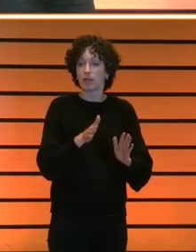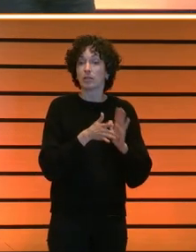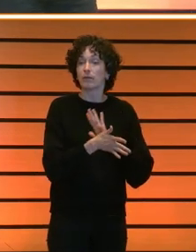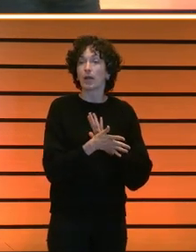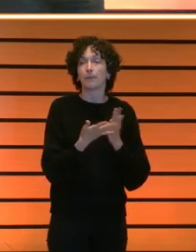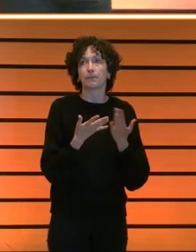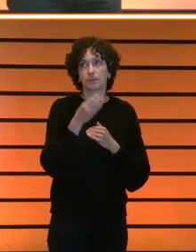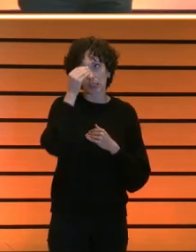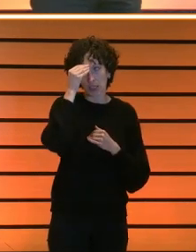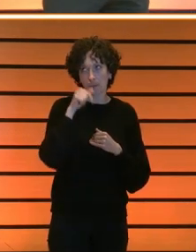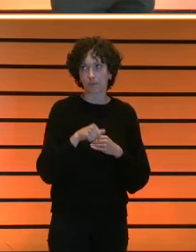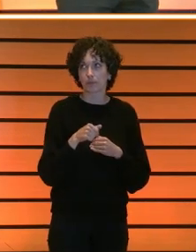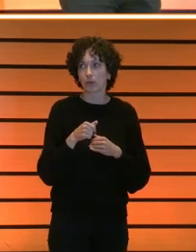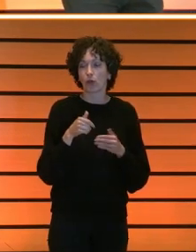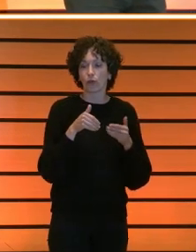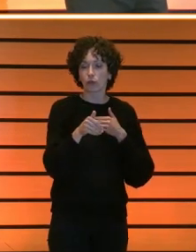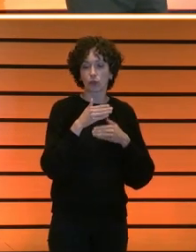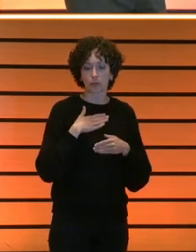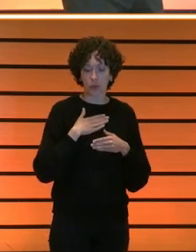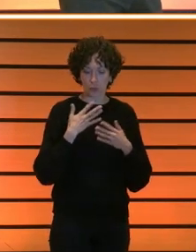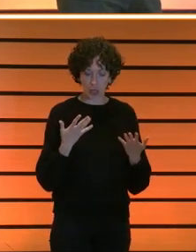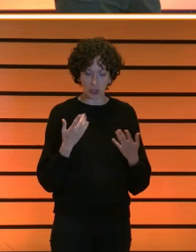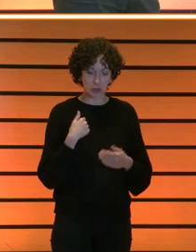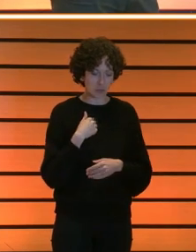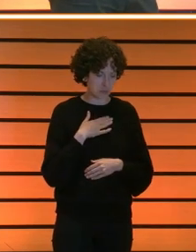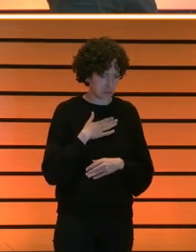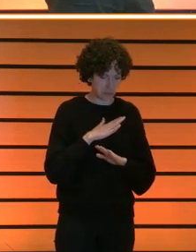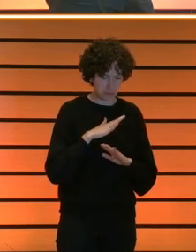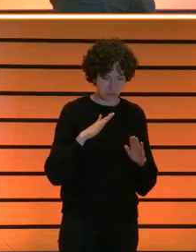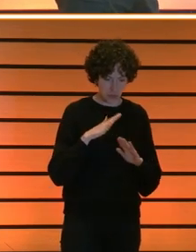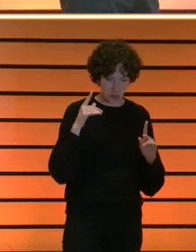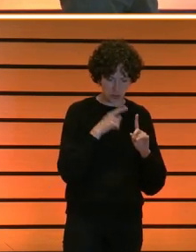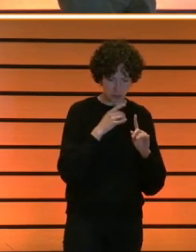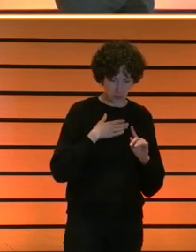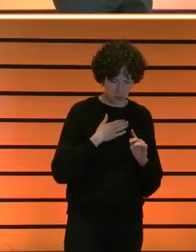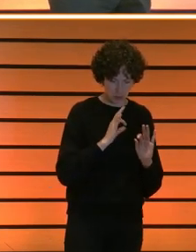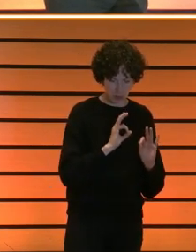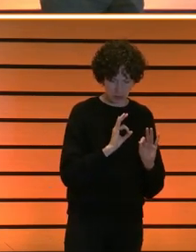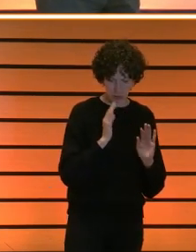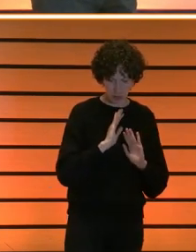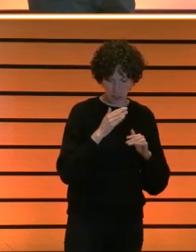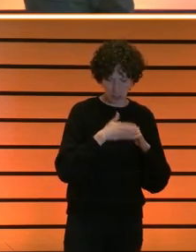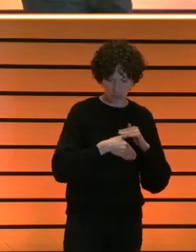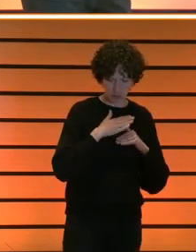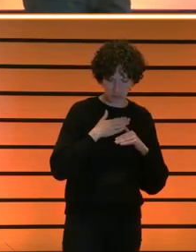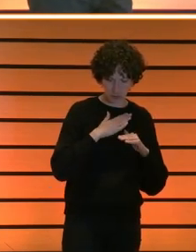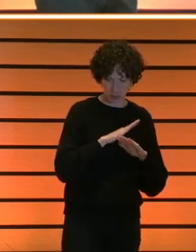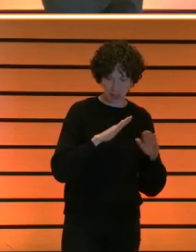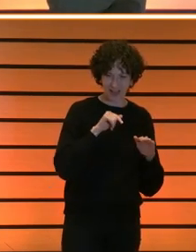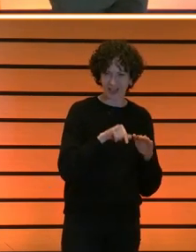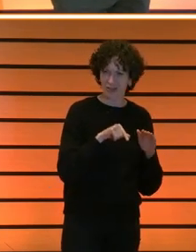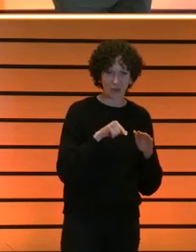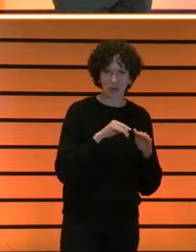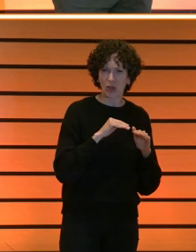que su escenario va a ser yo me quedo con lo mío y este es mi horizonte Y esta es mi muralla no será sostenible